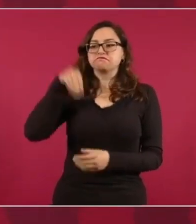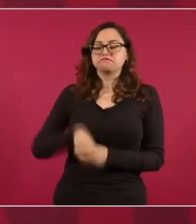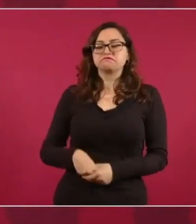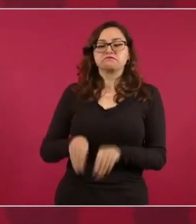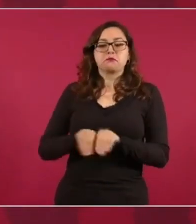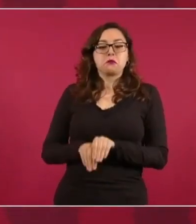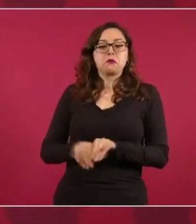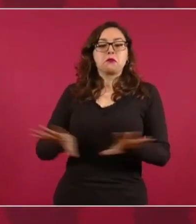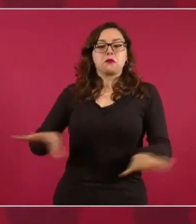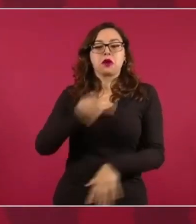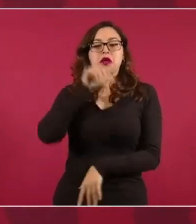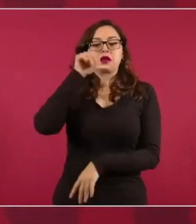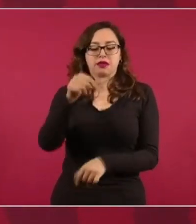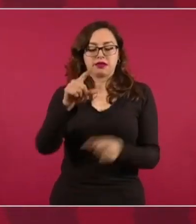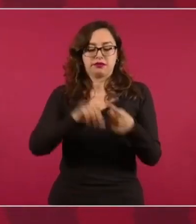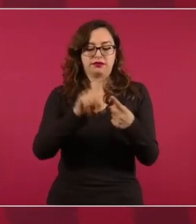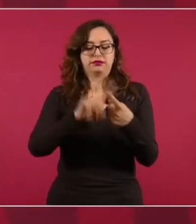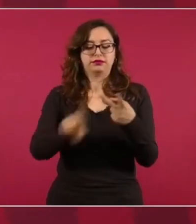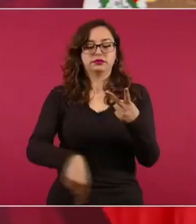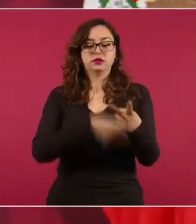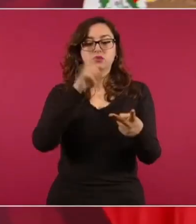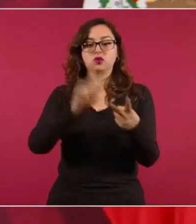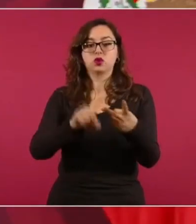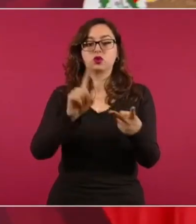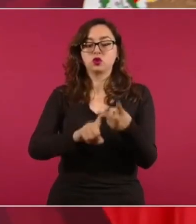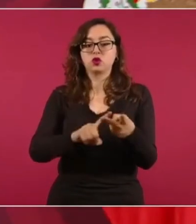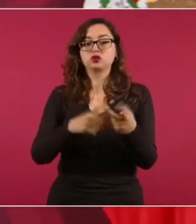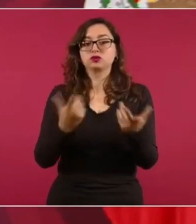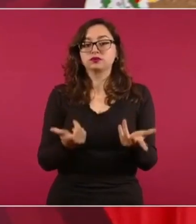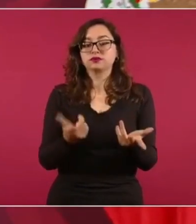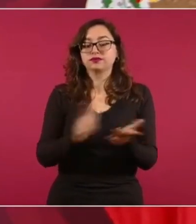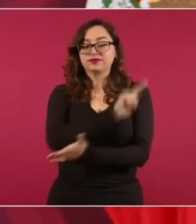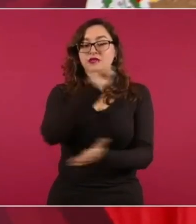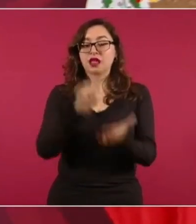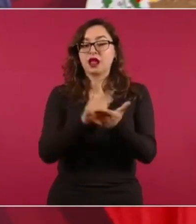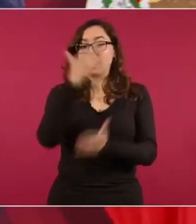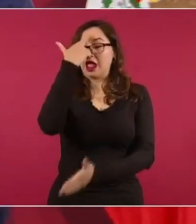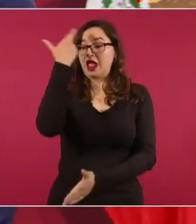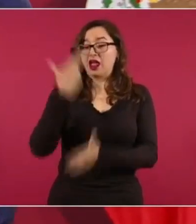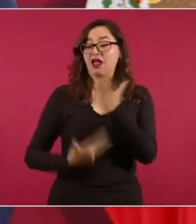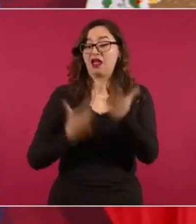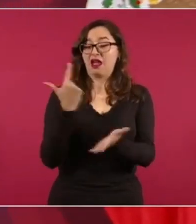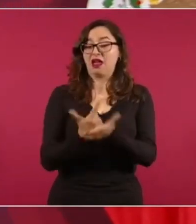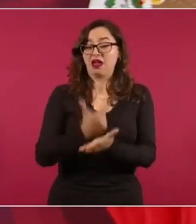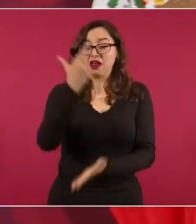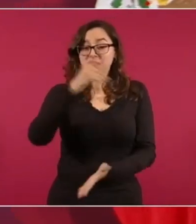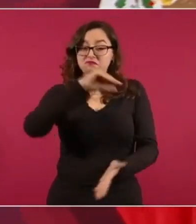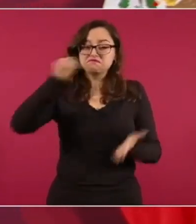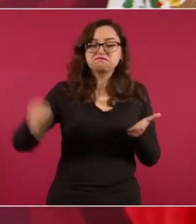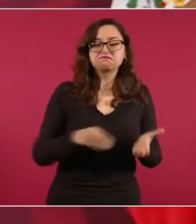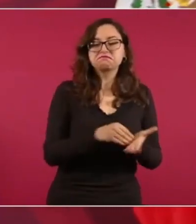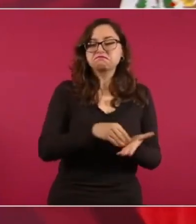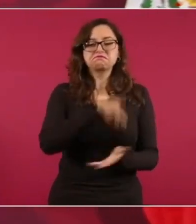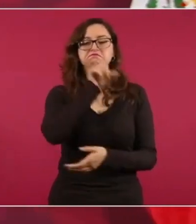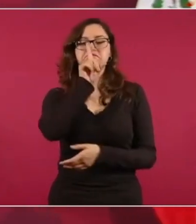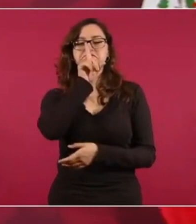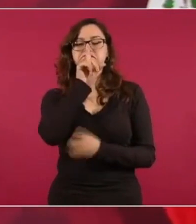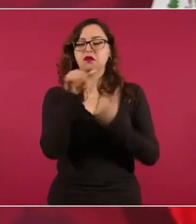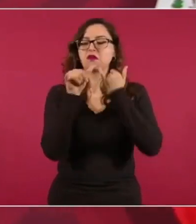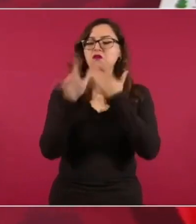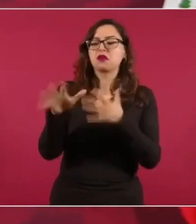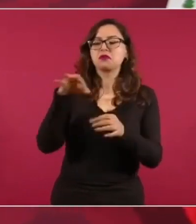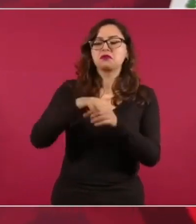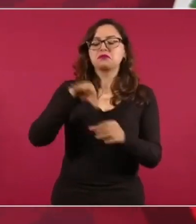ni era delito grave, no estaba tipificado como delito grave el fraude electoral.